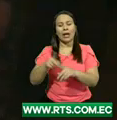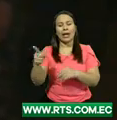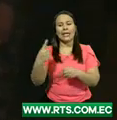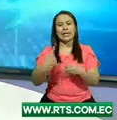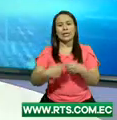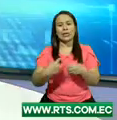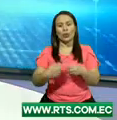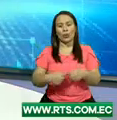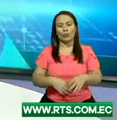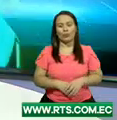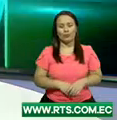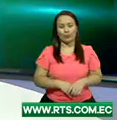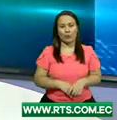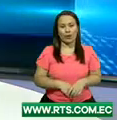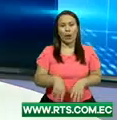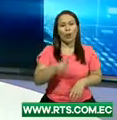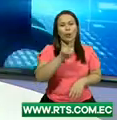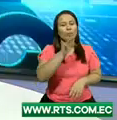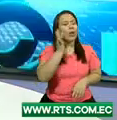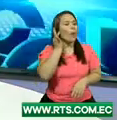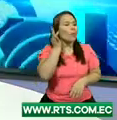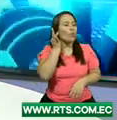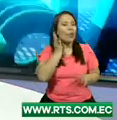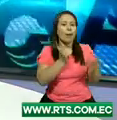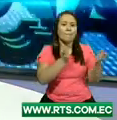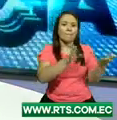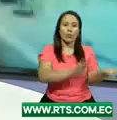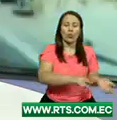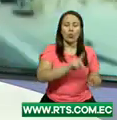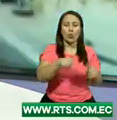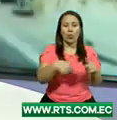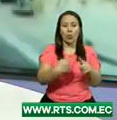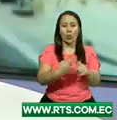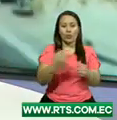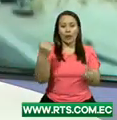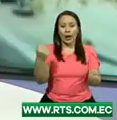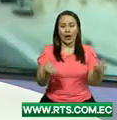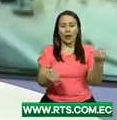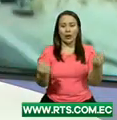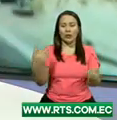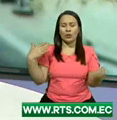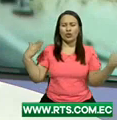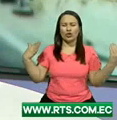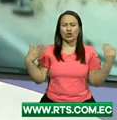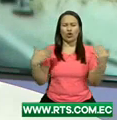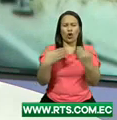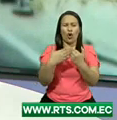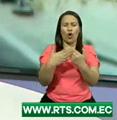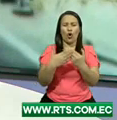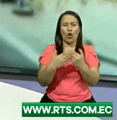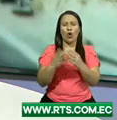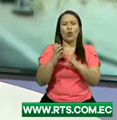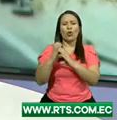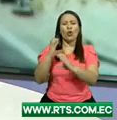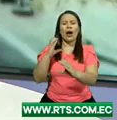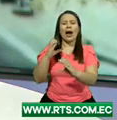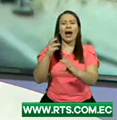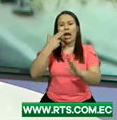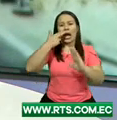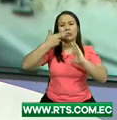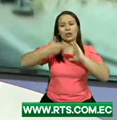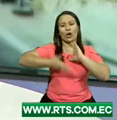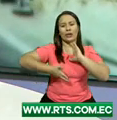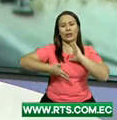amén una mujer falleció cuando el vehículo que conducía fue impactado por un tanquero de combustible